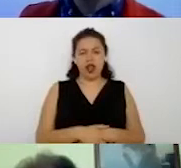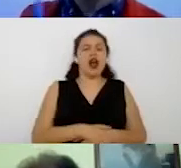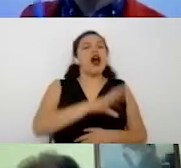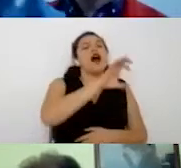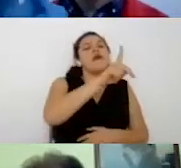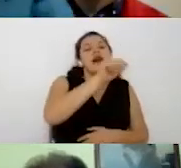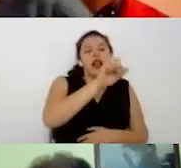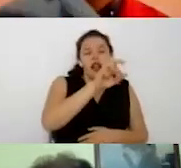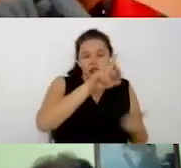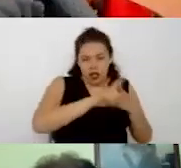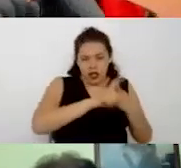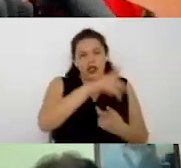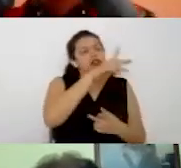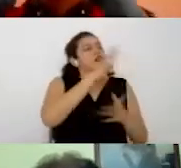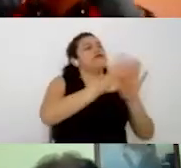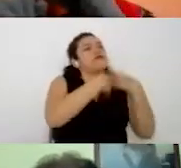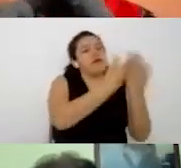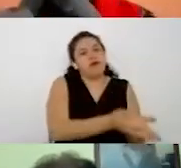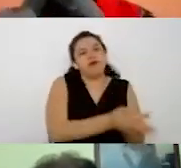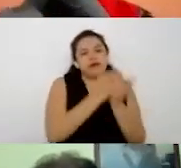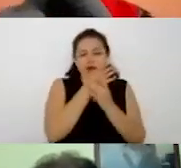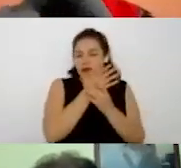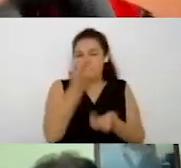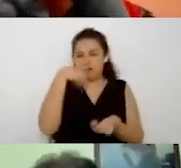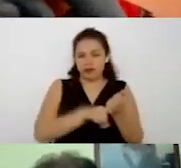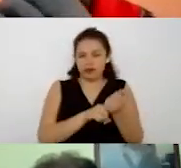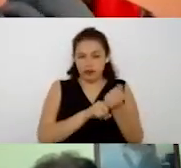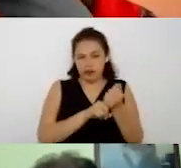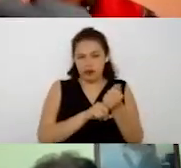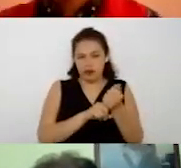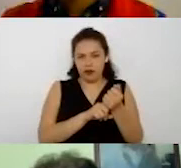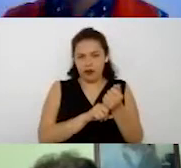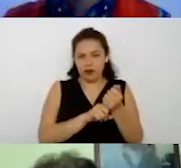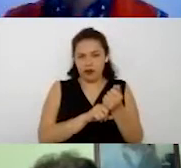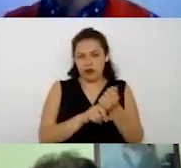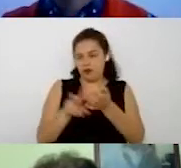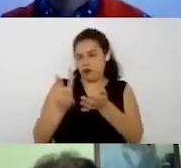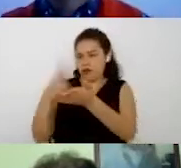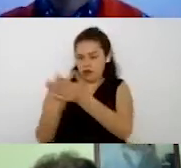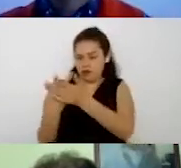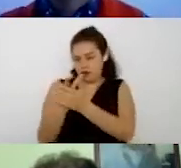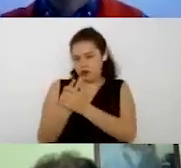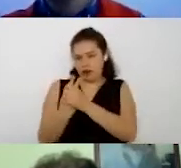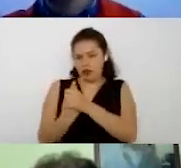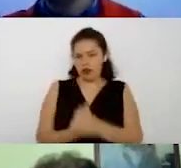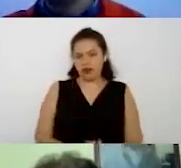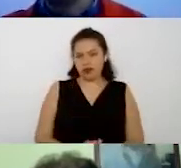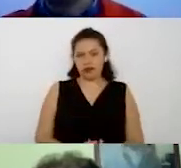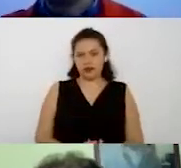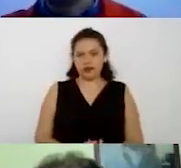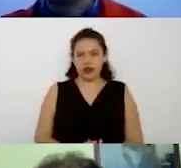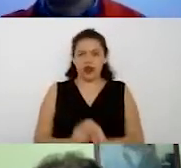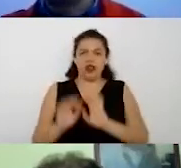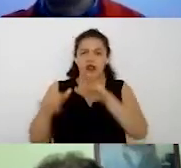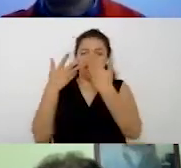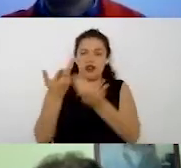Estaban las externas, internas y las exteriorizadas. La Exteriorizada.